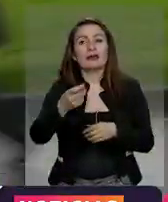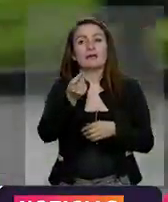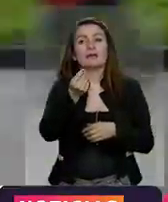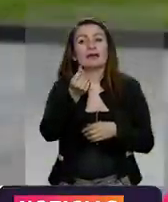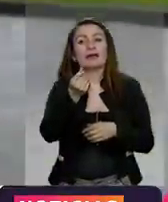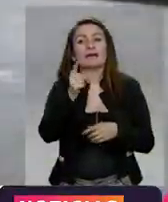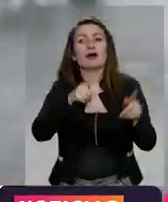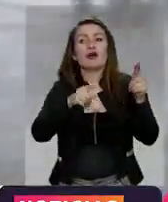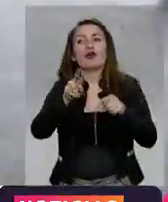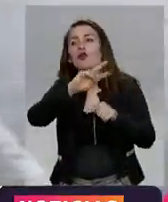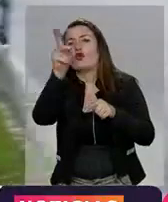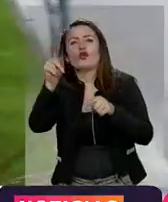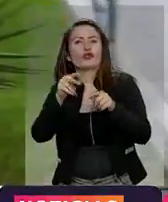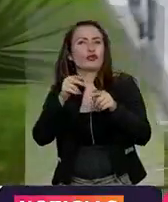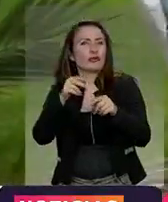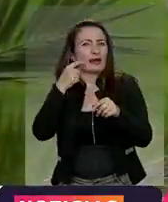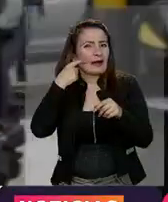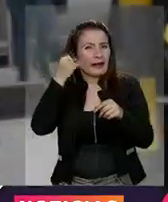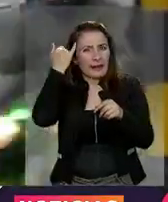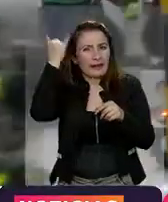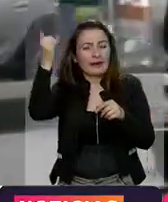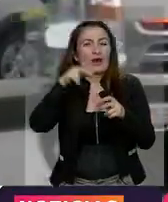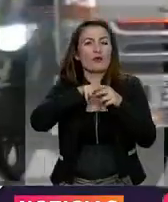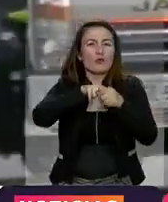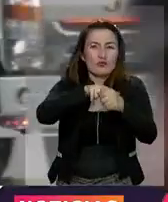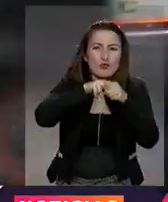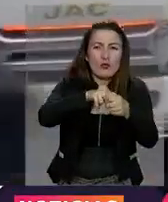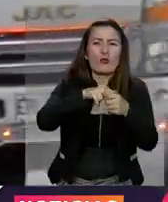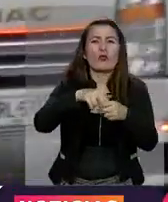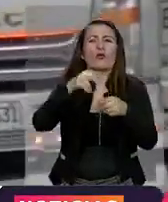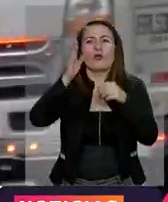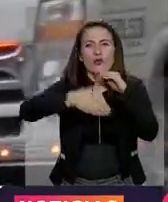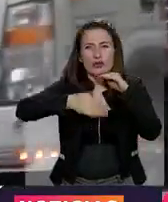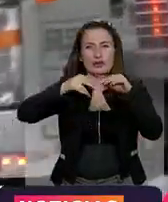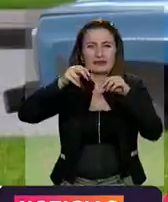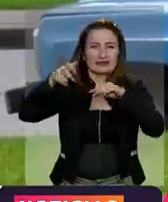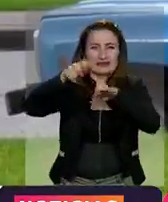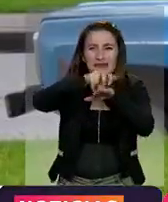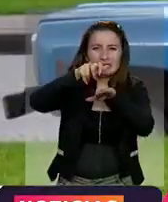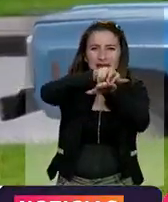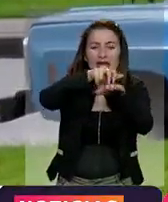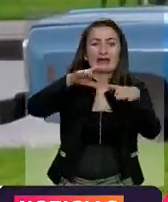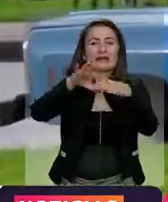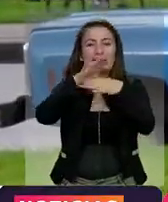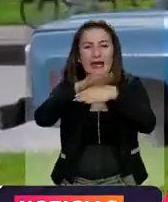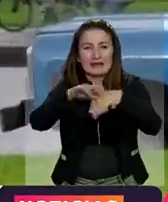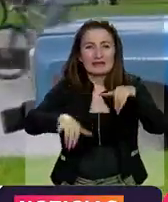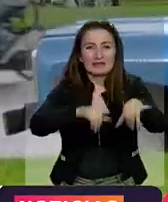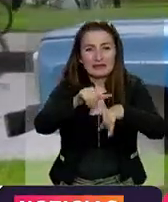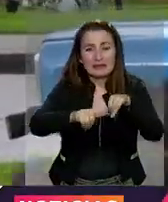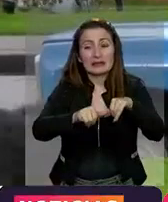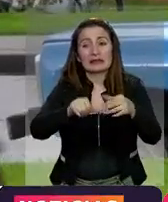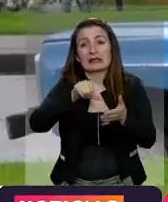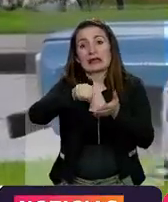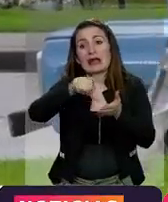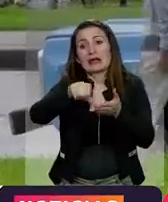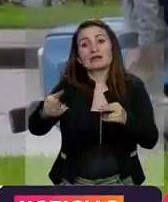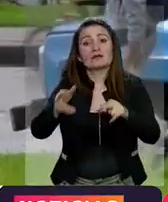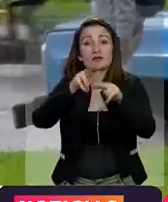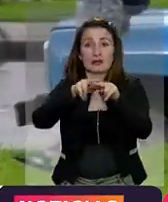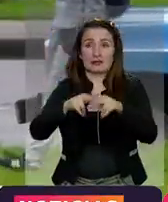que ahora deben tomar otros medios de transporte como buses, SITP provisional o bicitaxi, lo que genera un gasto